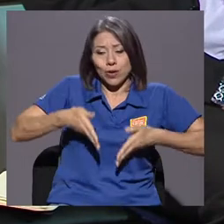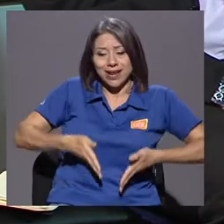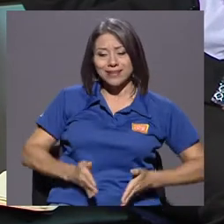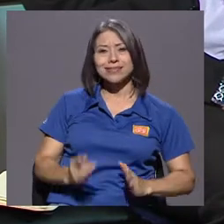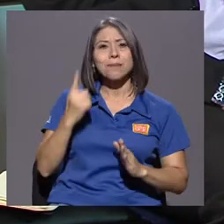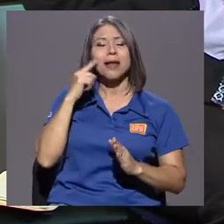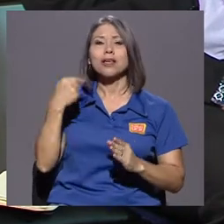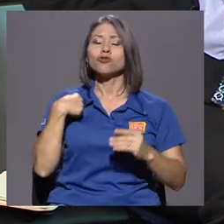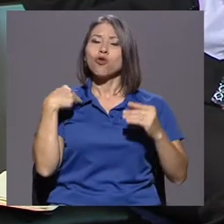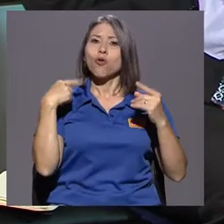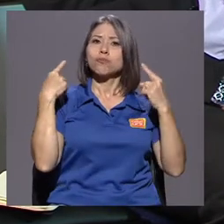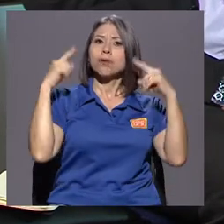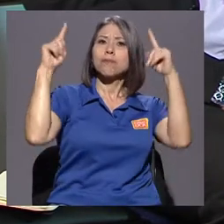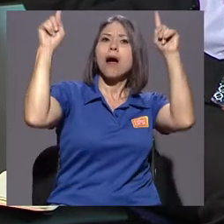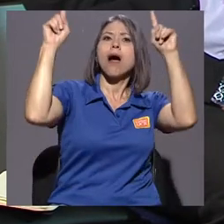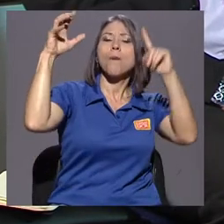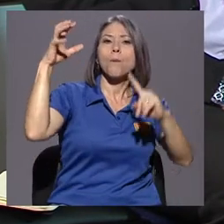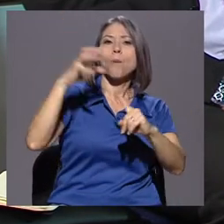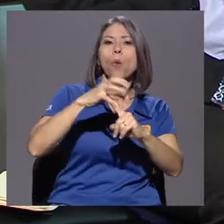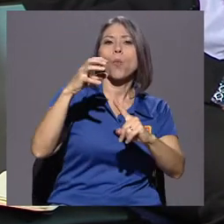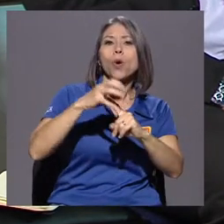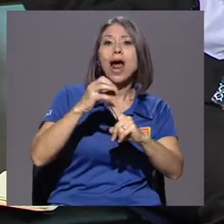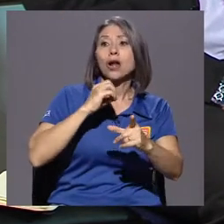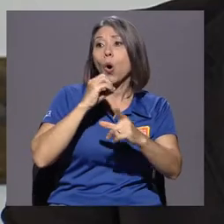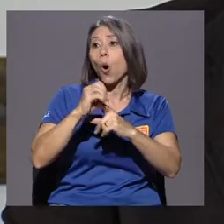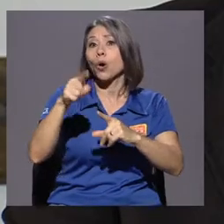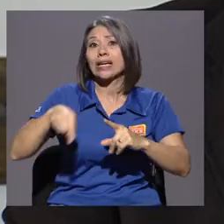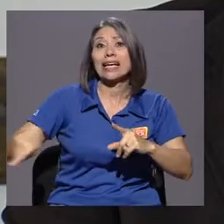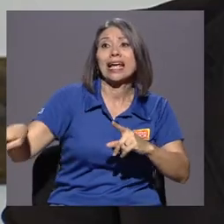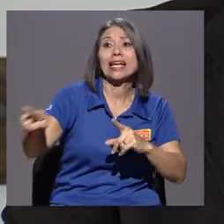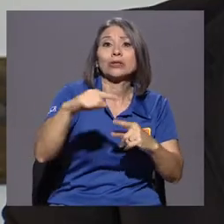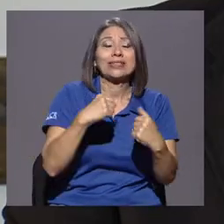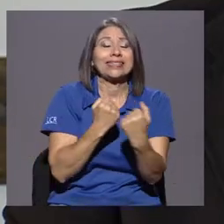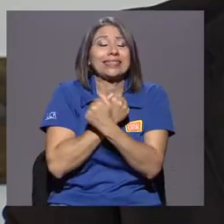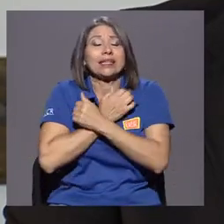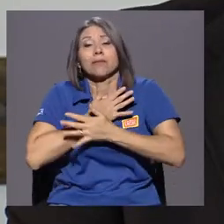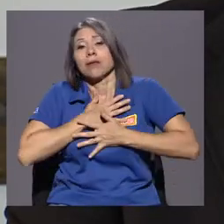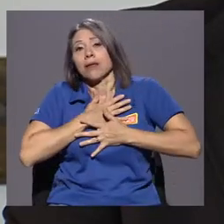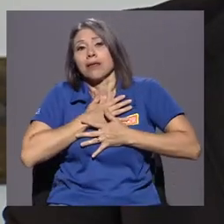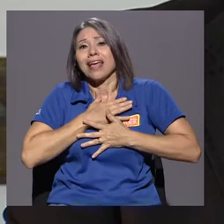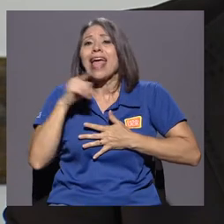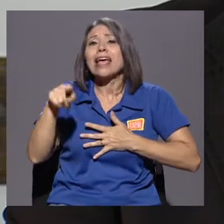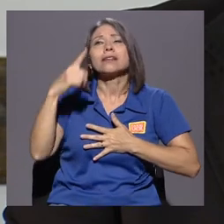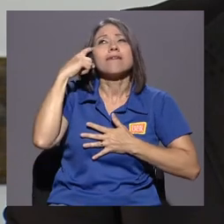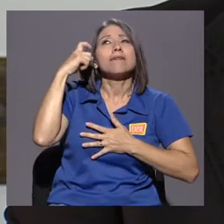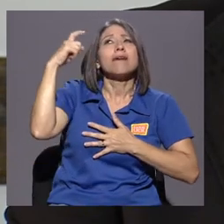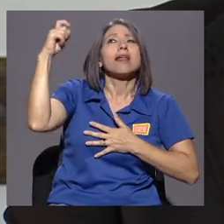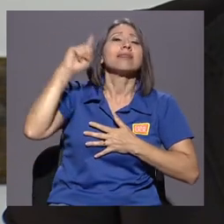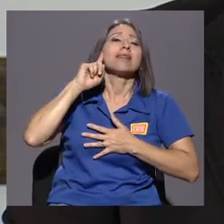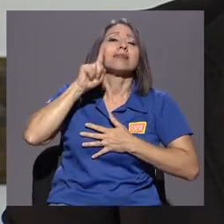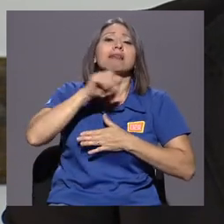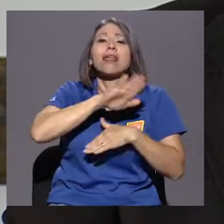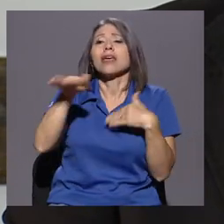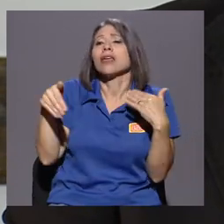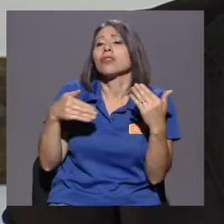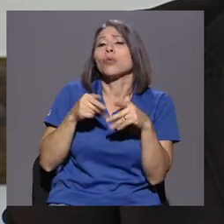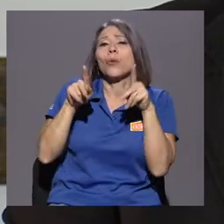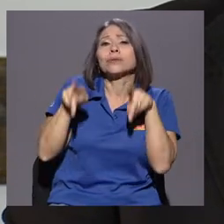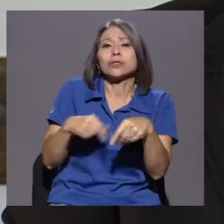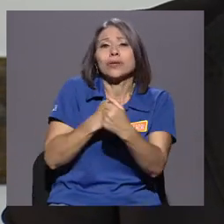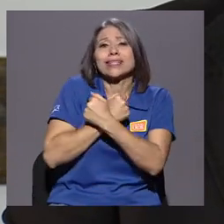popular o para ser universalmente querido esa fantasía esa quimera de ser universalmente querido